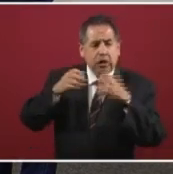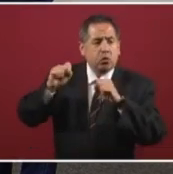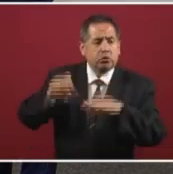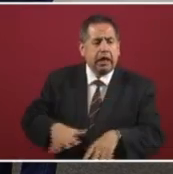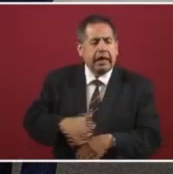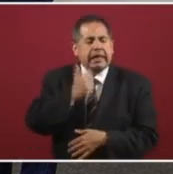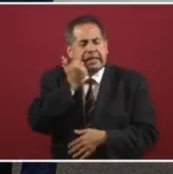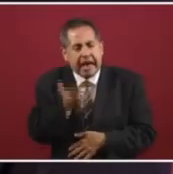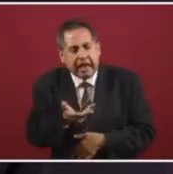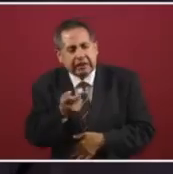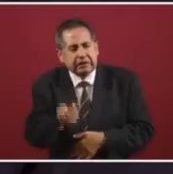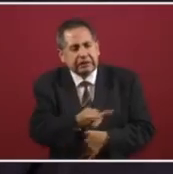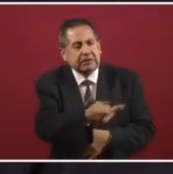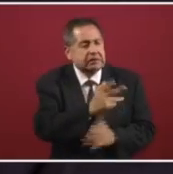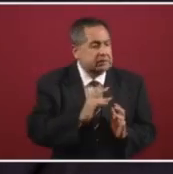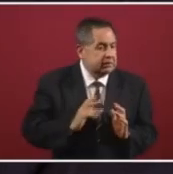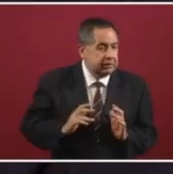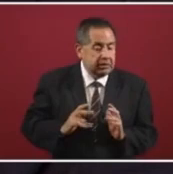Eso sí, hace falta,